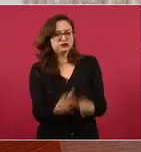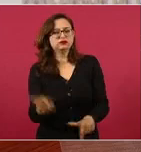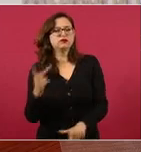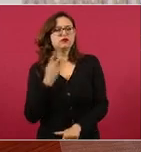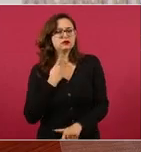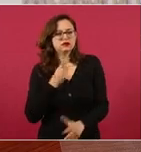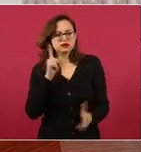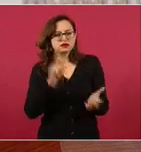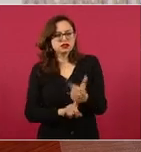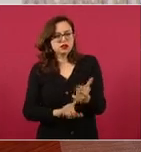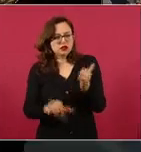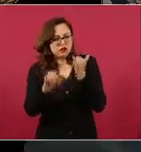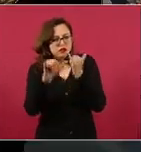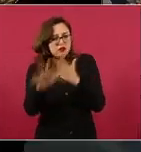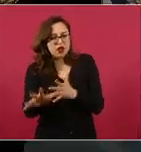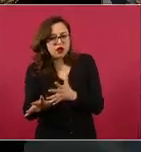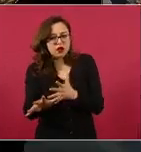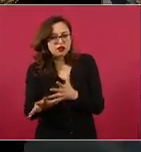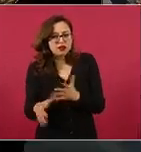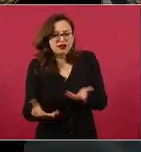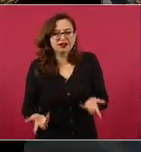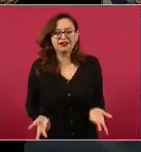alguien, eso